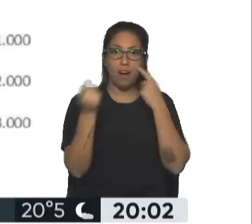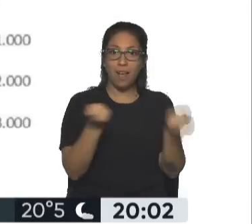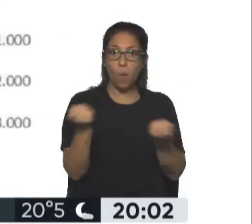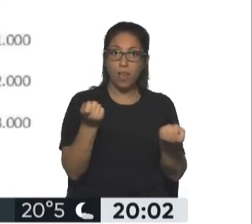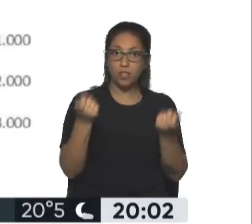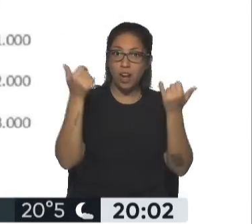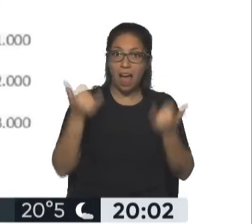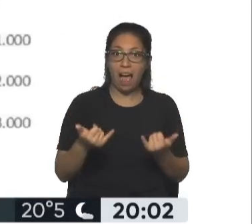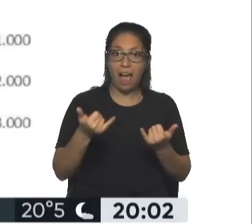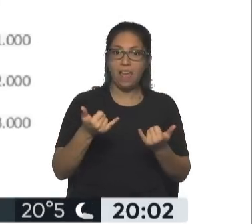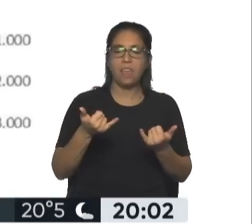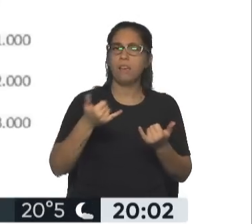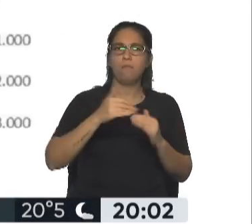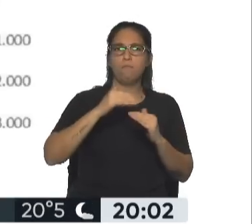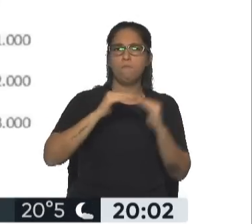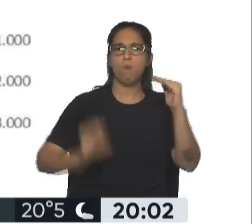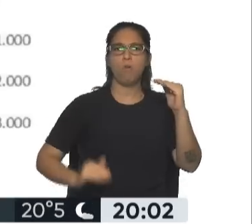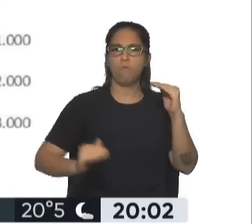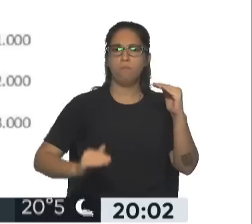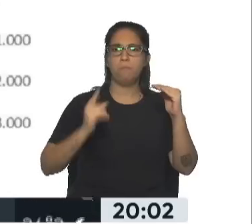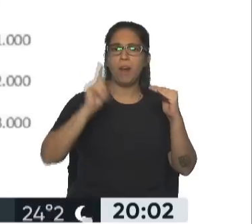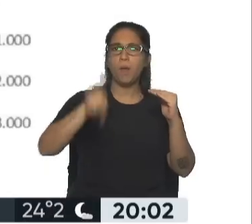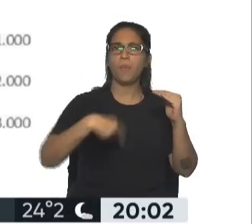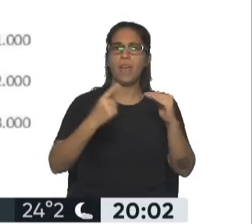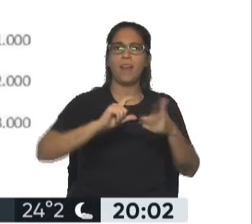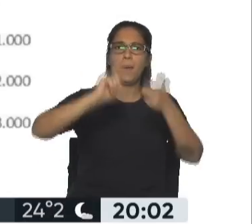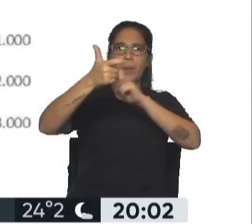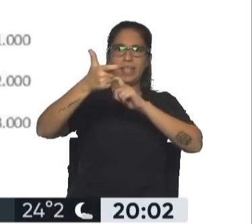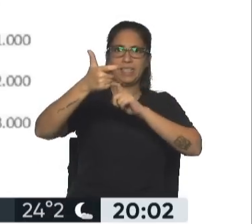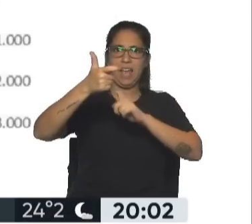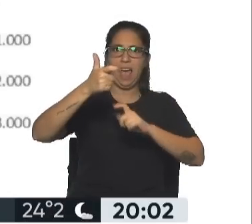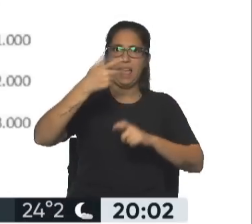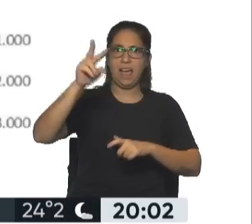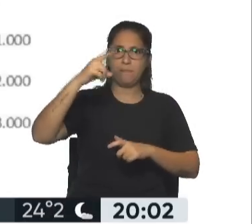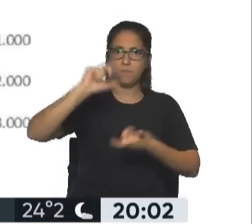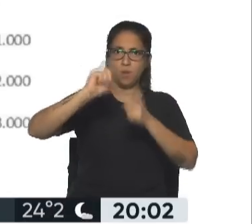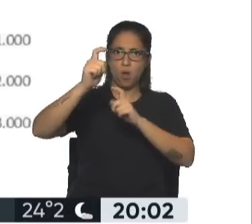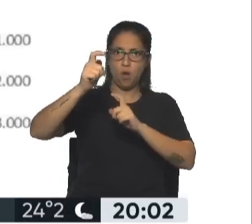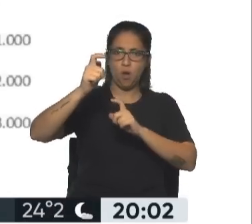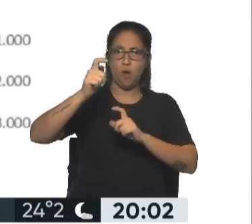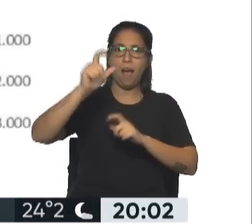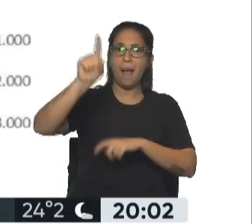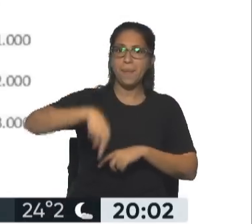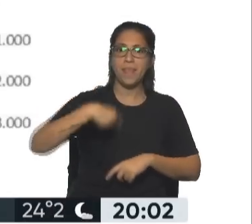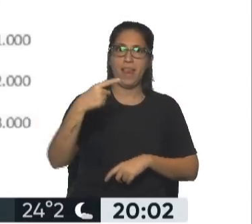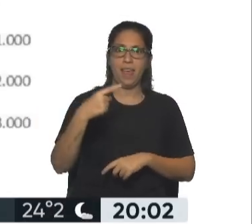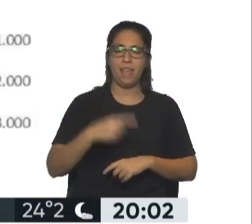regulación, se caen los activos en el exterior, pero surge la brecha cambiaria. Y cuando surge la brecha cambiaria, vamos